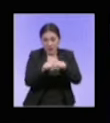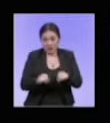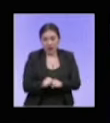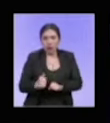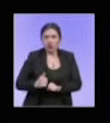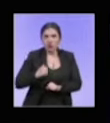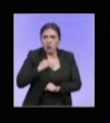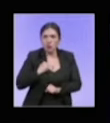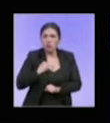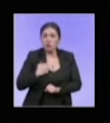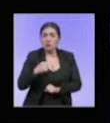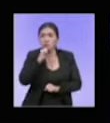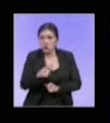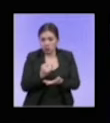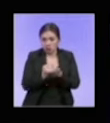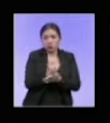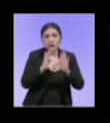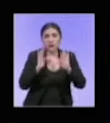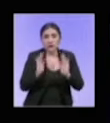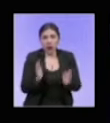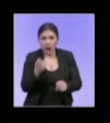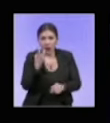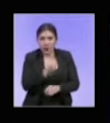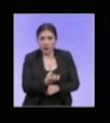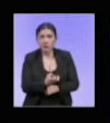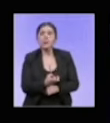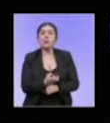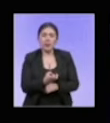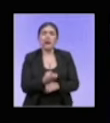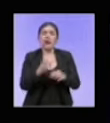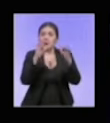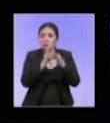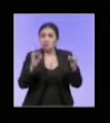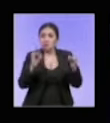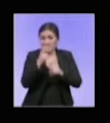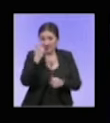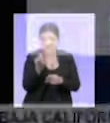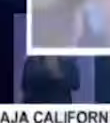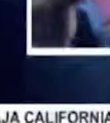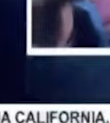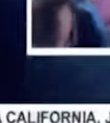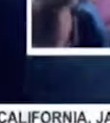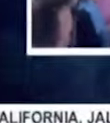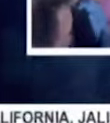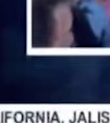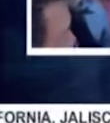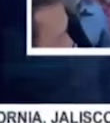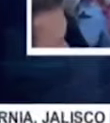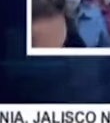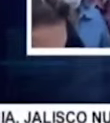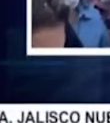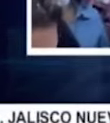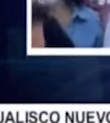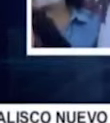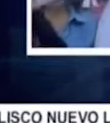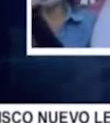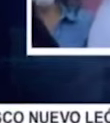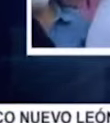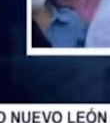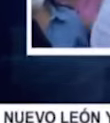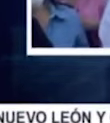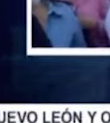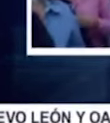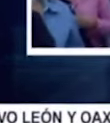pronto esta invitación para comentar lo que acaba de suceder. ¿Cómo estás, Jorge? Muy buenas tardes. Gracias, Pepe. Siempre a tus